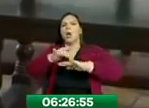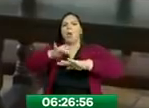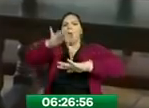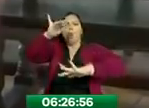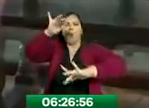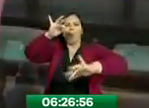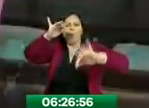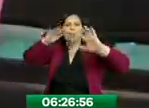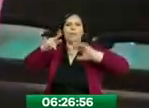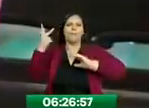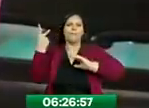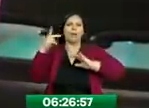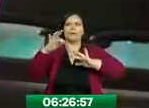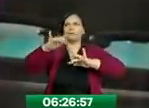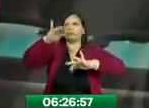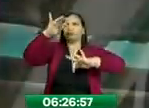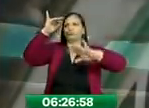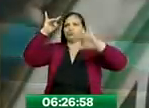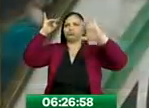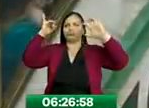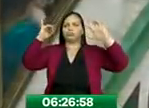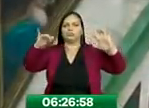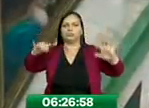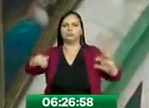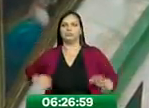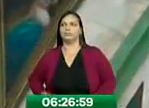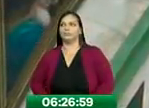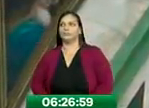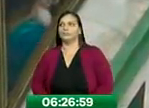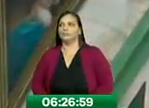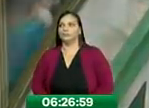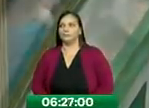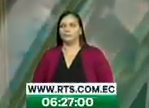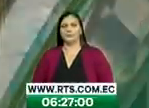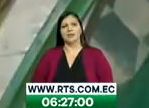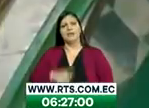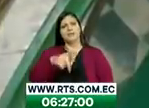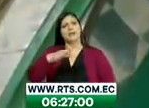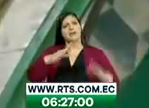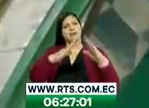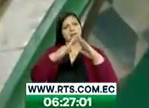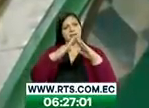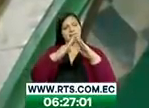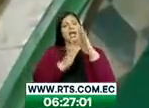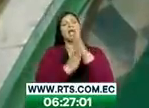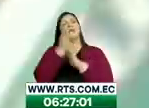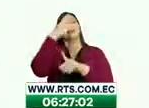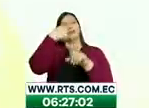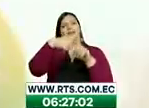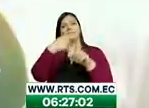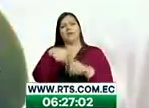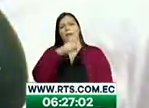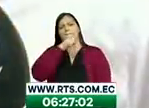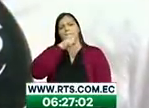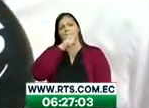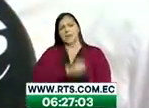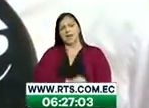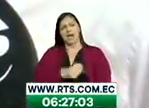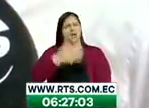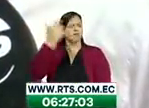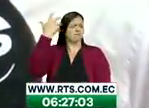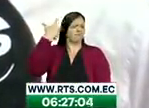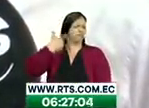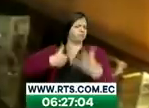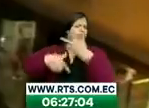que tiene nuestra ciudad en cuanto a patrimonio y a cultura, es una iglesia muy antigua, es una iglesia que conjuga